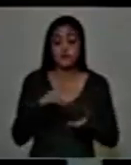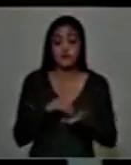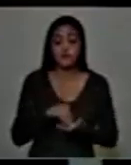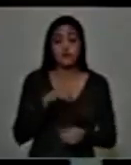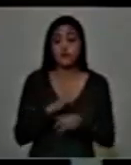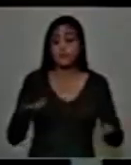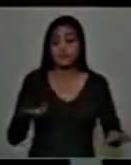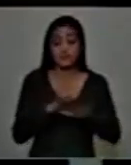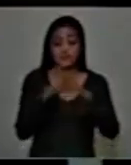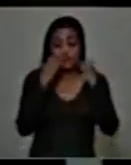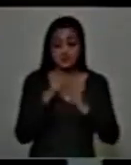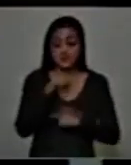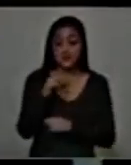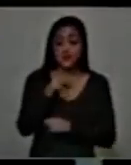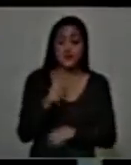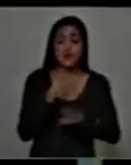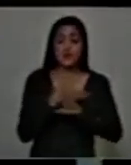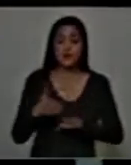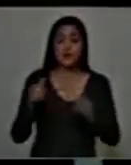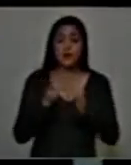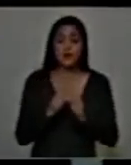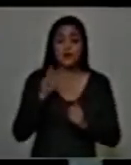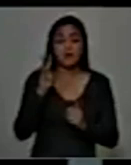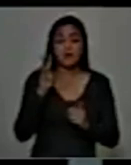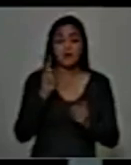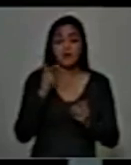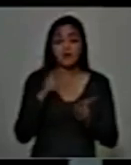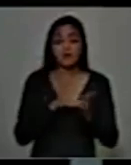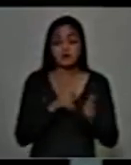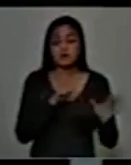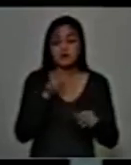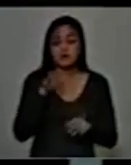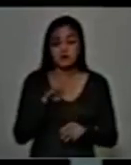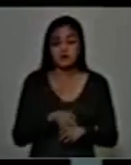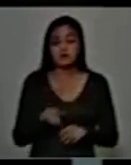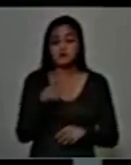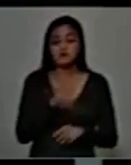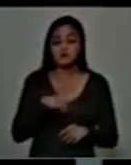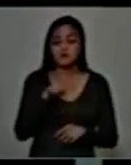se mantienen sin cambio, la zona naranja con